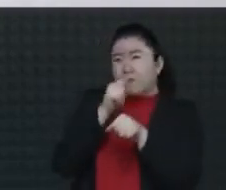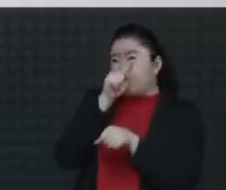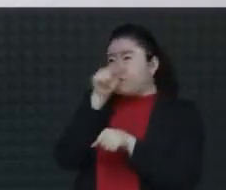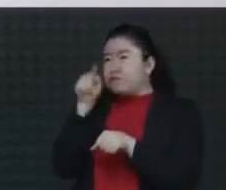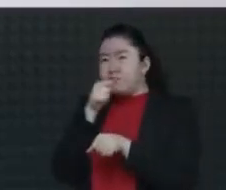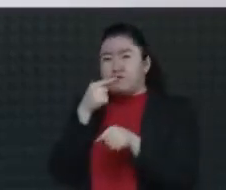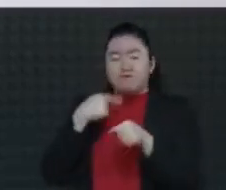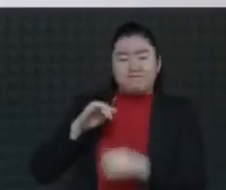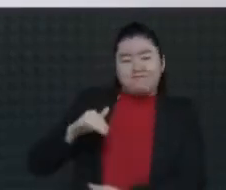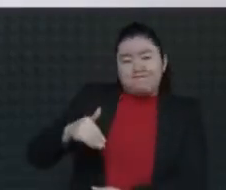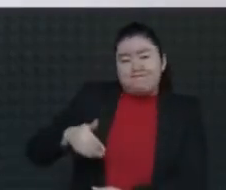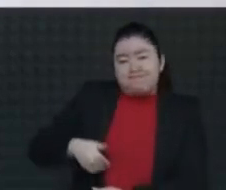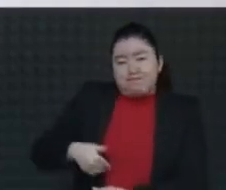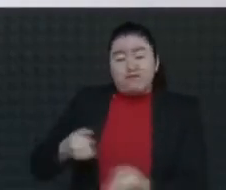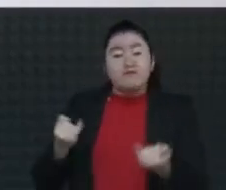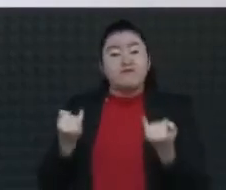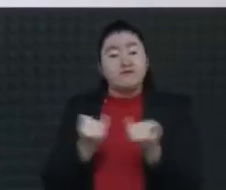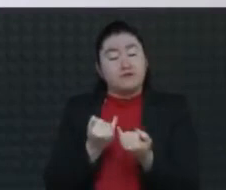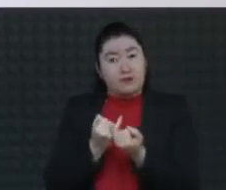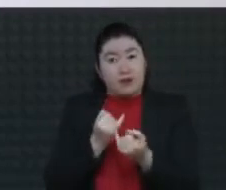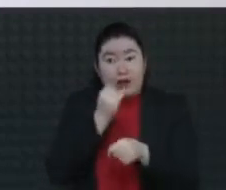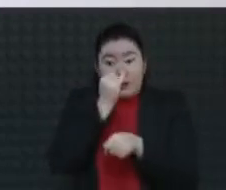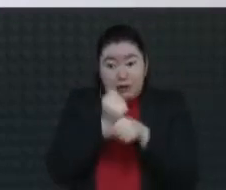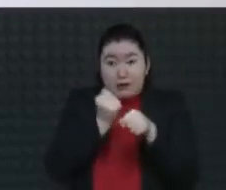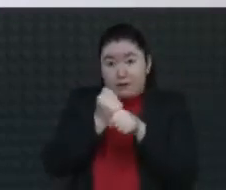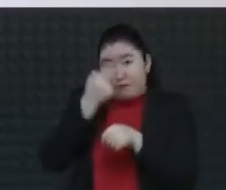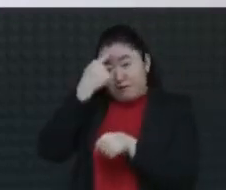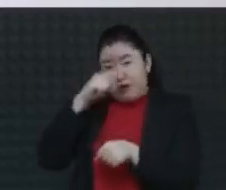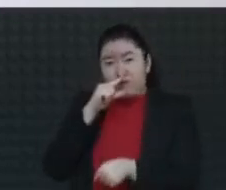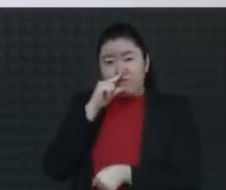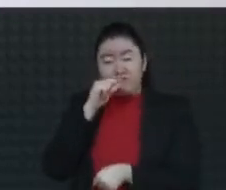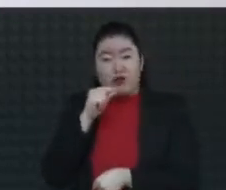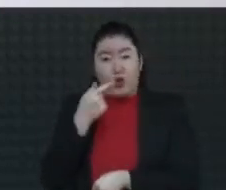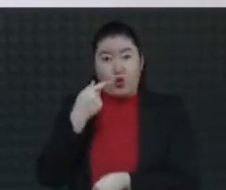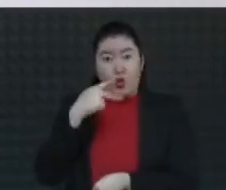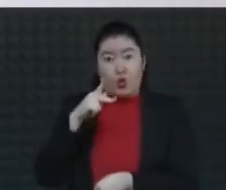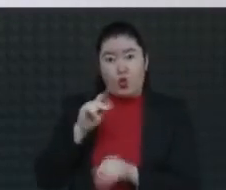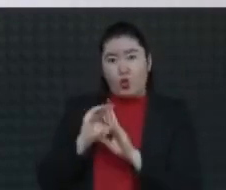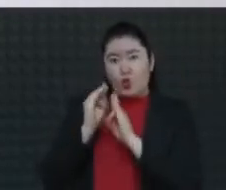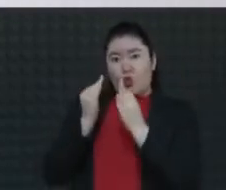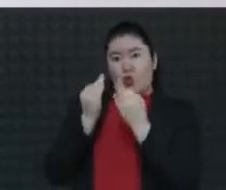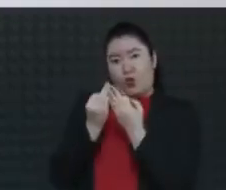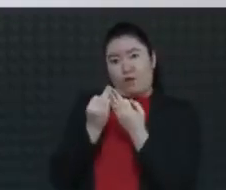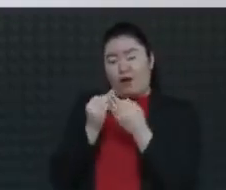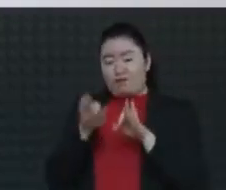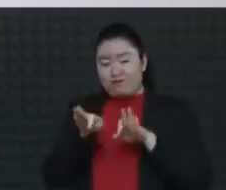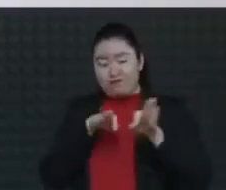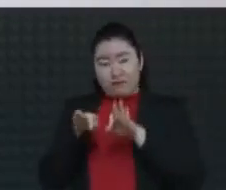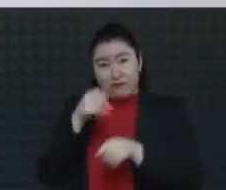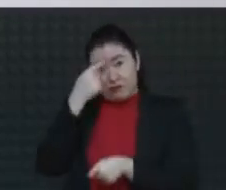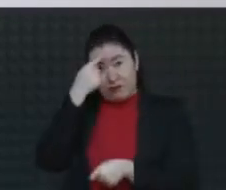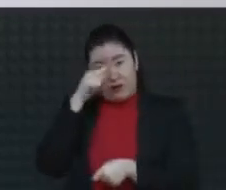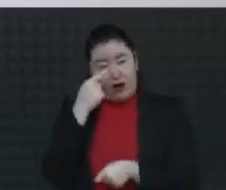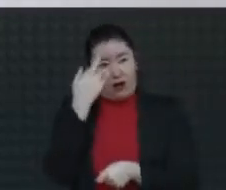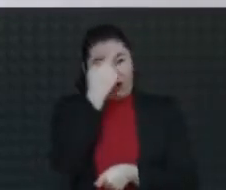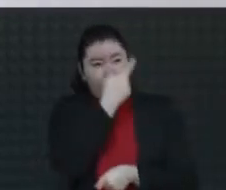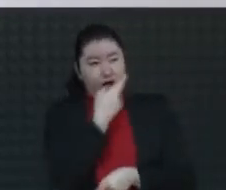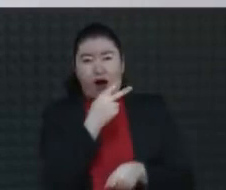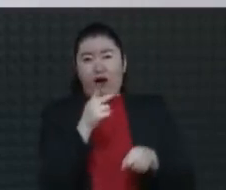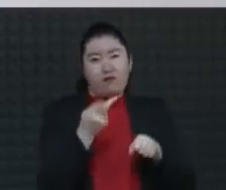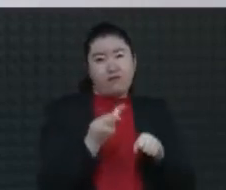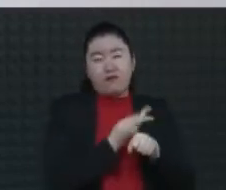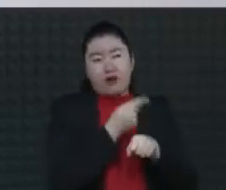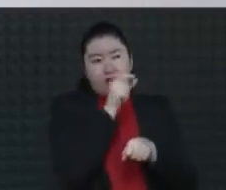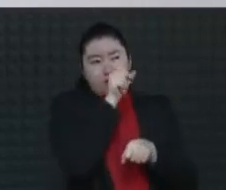fallas, usando una metodología propia que combina el análisis causa-raíz del evento y el análisis